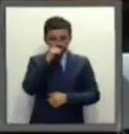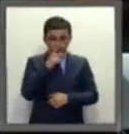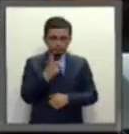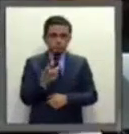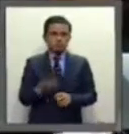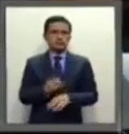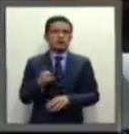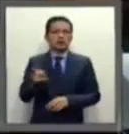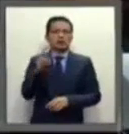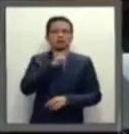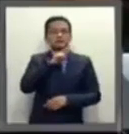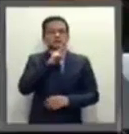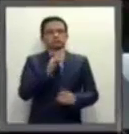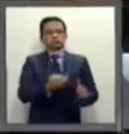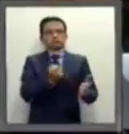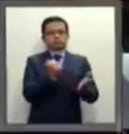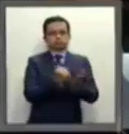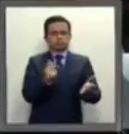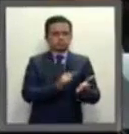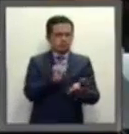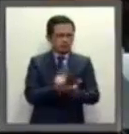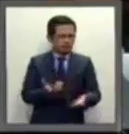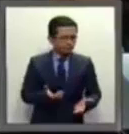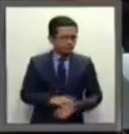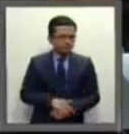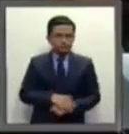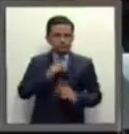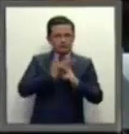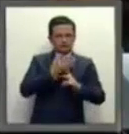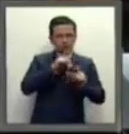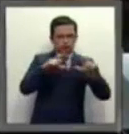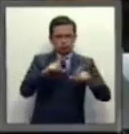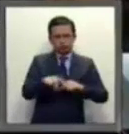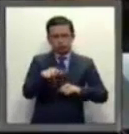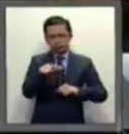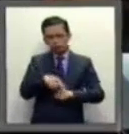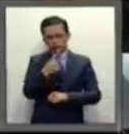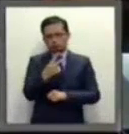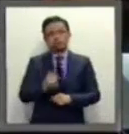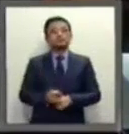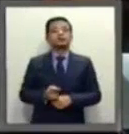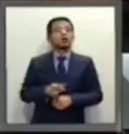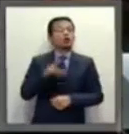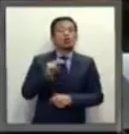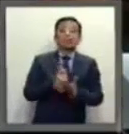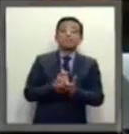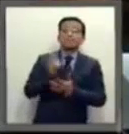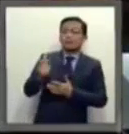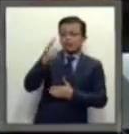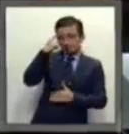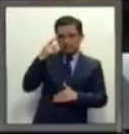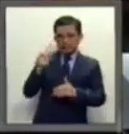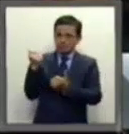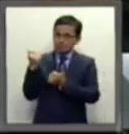se apresuran en aprobar leyes. Fracción 2 se exime del pago del derecho de trámite aduanero que se cause por